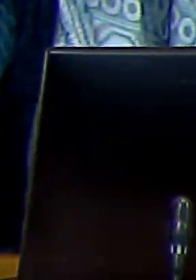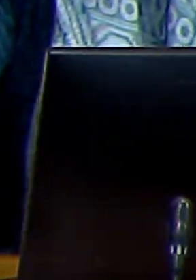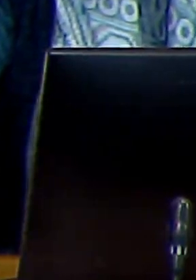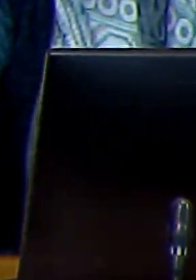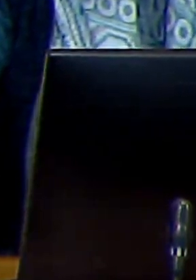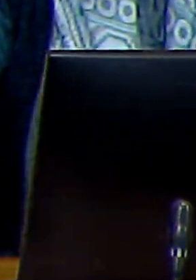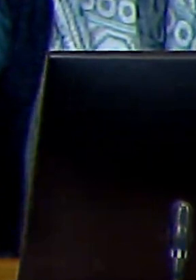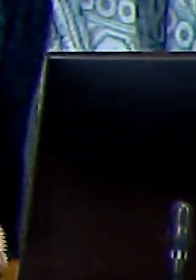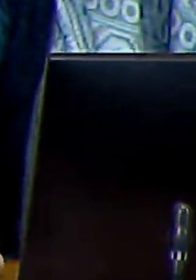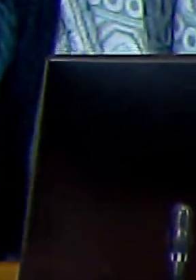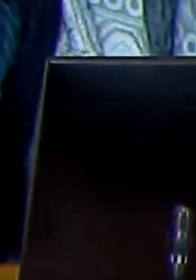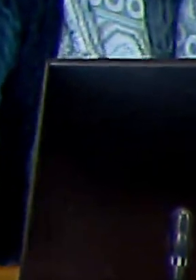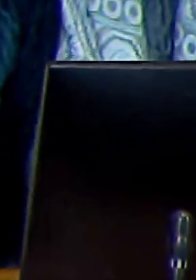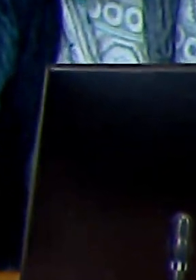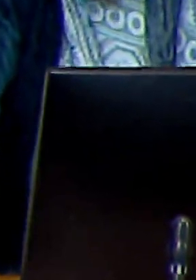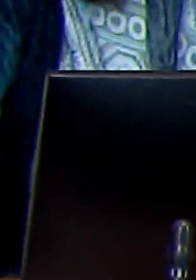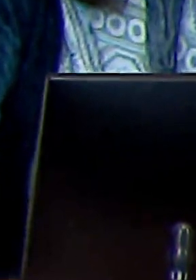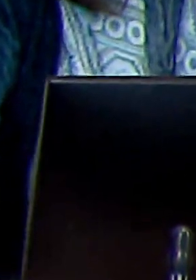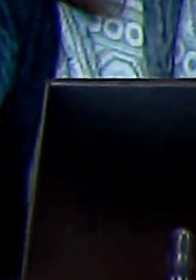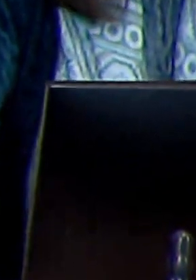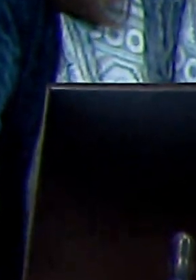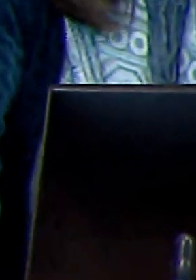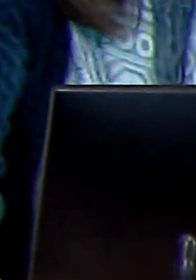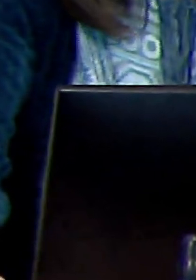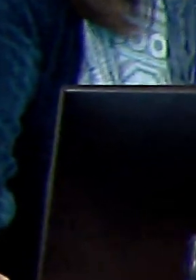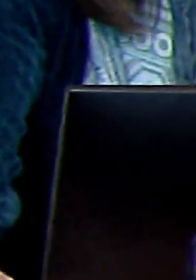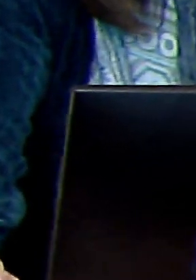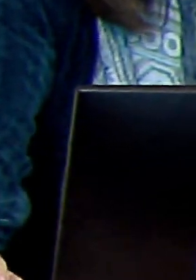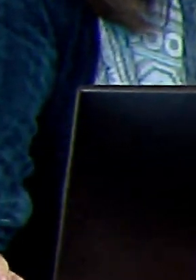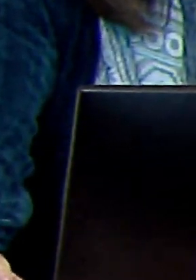Discúlpeme, diputada de Renovación Nacional. Muchas gracias, presidenta.